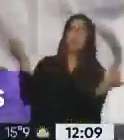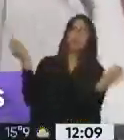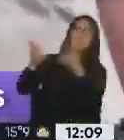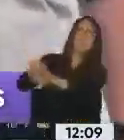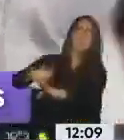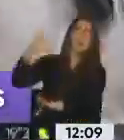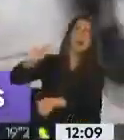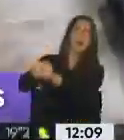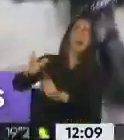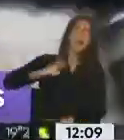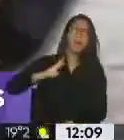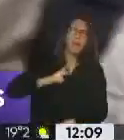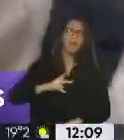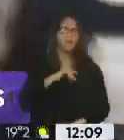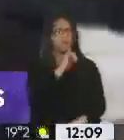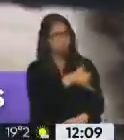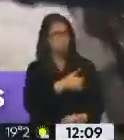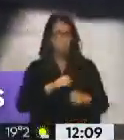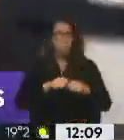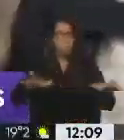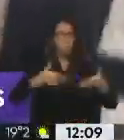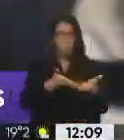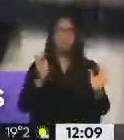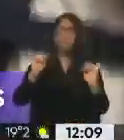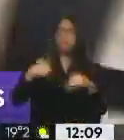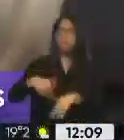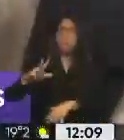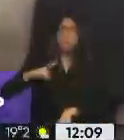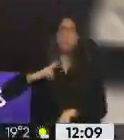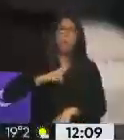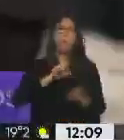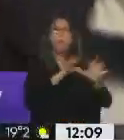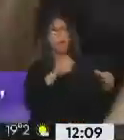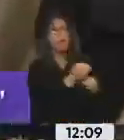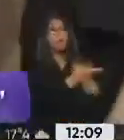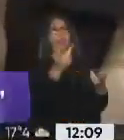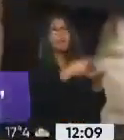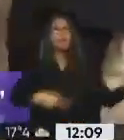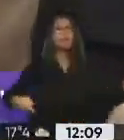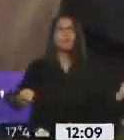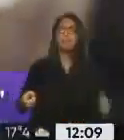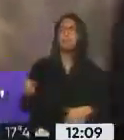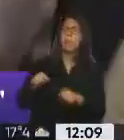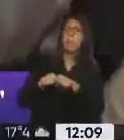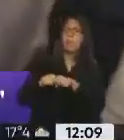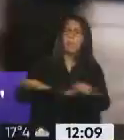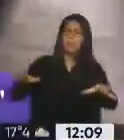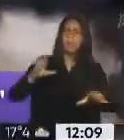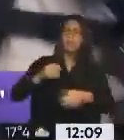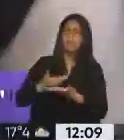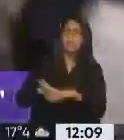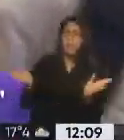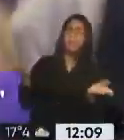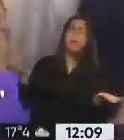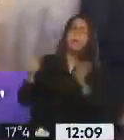privatizar. ¿A privatizar la televisión pública? Sí. ¿Los medios públicos? Sí, van a ser privados. ¿Y la democracia y el pluralismo? Los medios públicos se van a